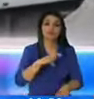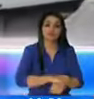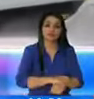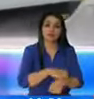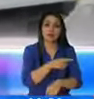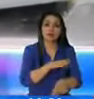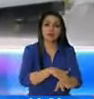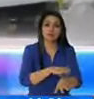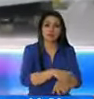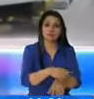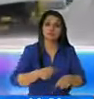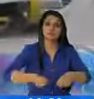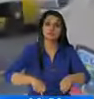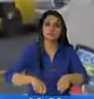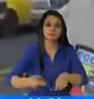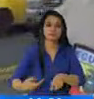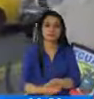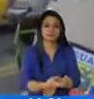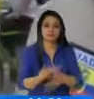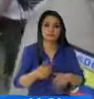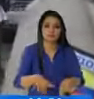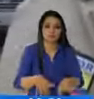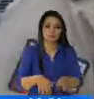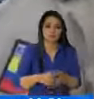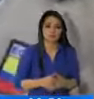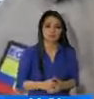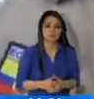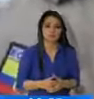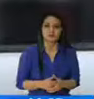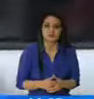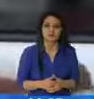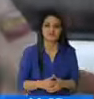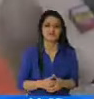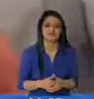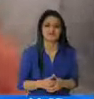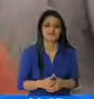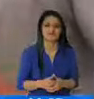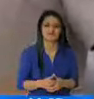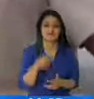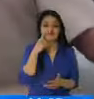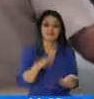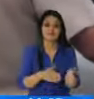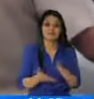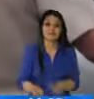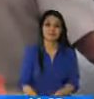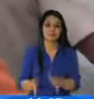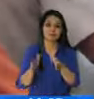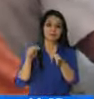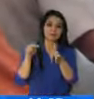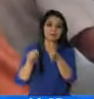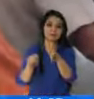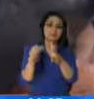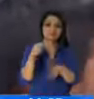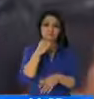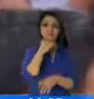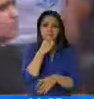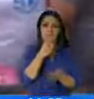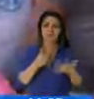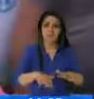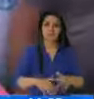accidente y la motocicleta, los vehículos involucrados también ya se encuentran detenidos. El cadáver fue trasladado hasta la morgue de Manta.